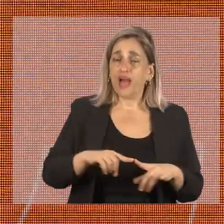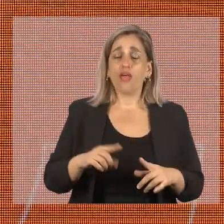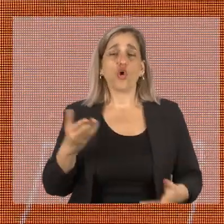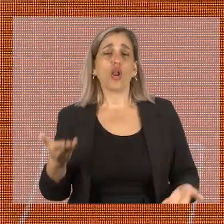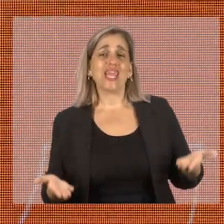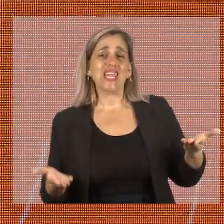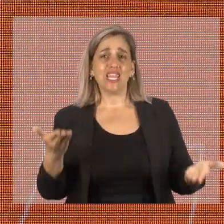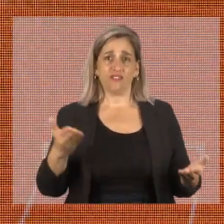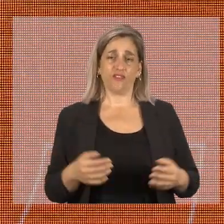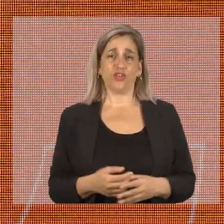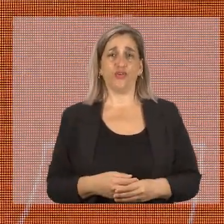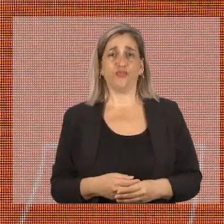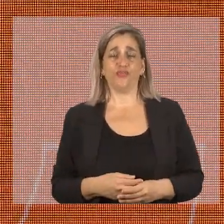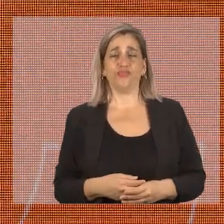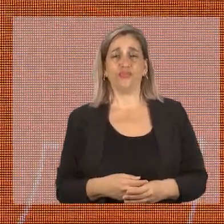con equilibrio